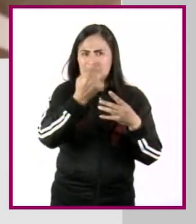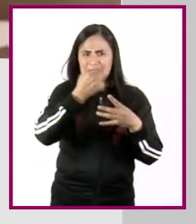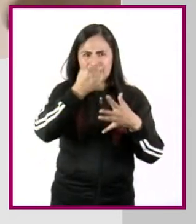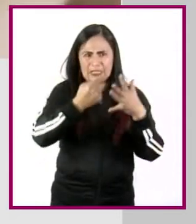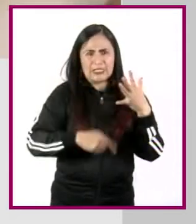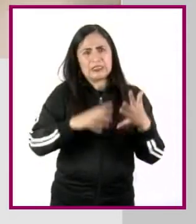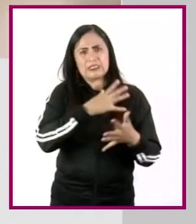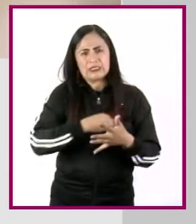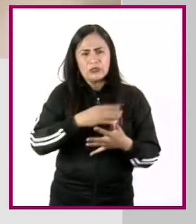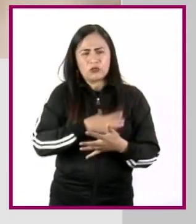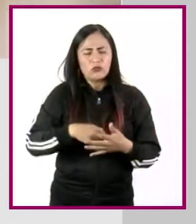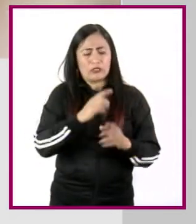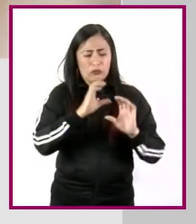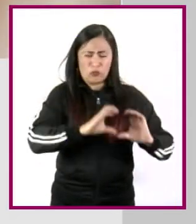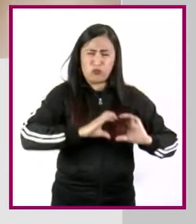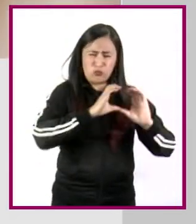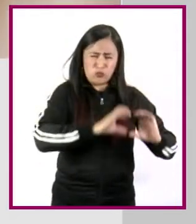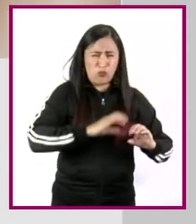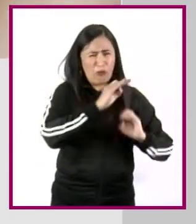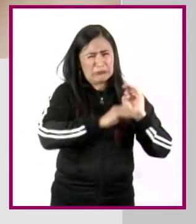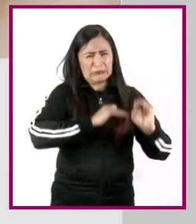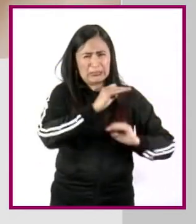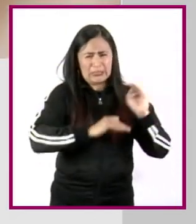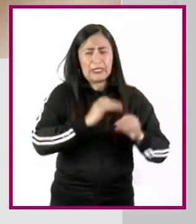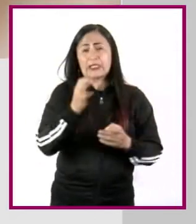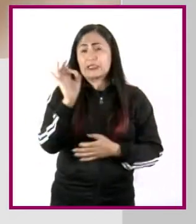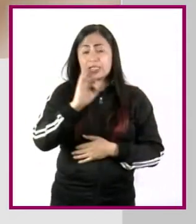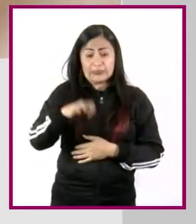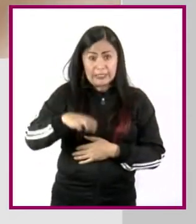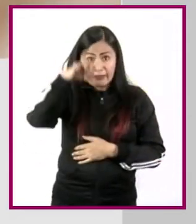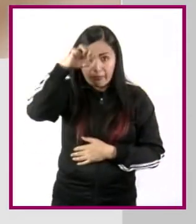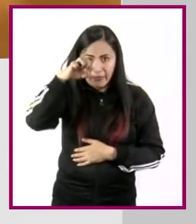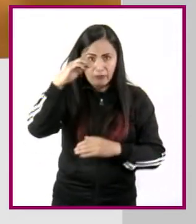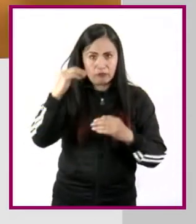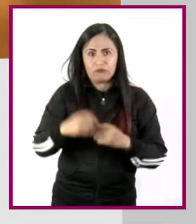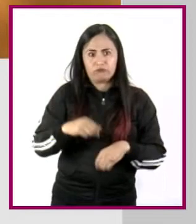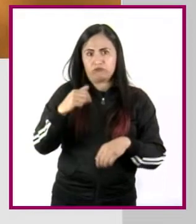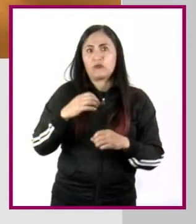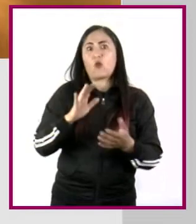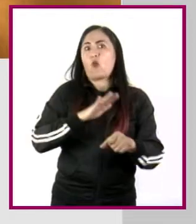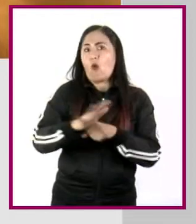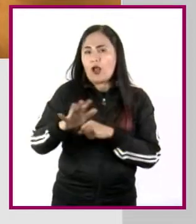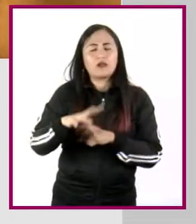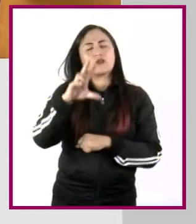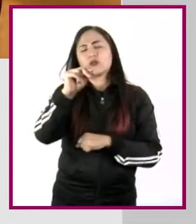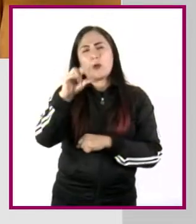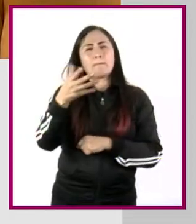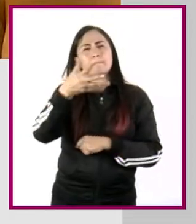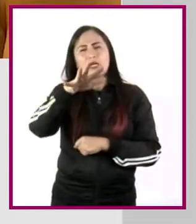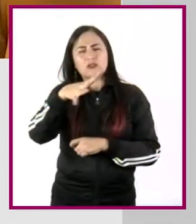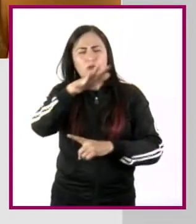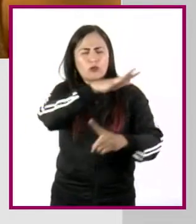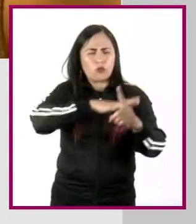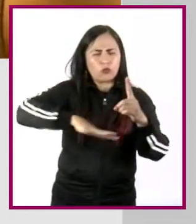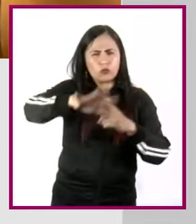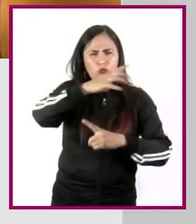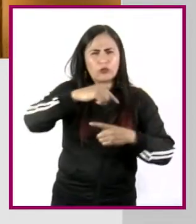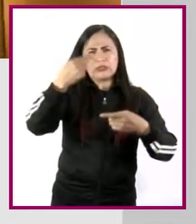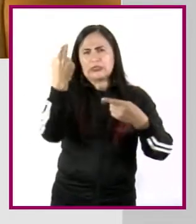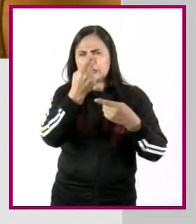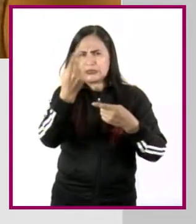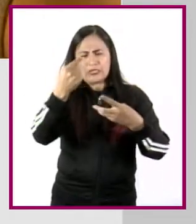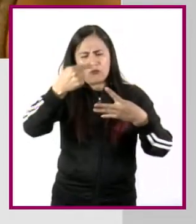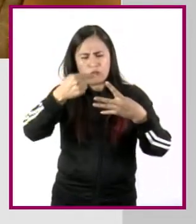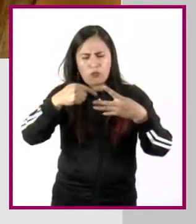una hija y un hijo. Entonces, más que de una edad, hablaríamos de tener garantizados alrededor una serie de necesidades, oportunidades